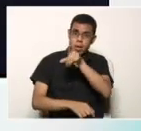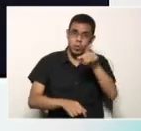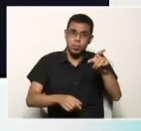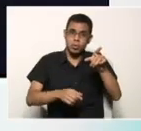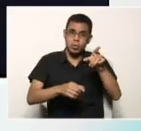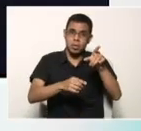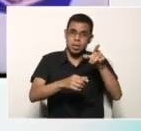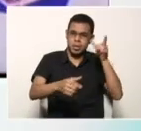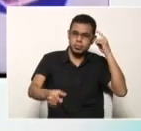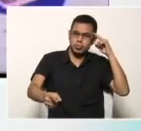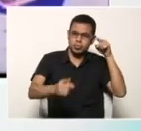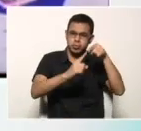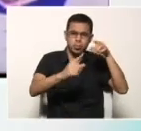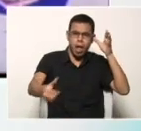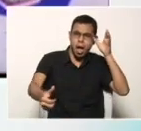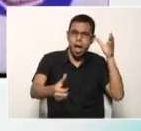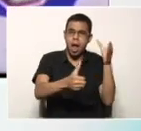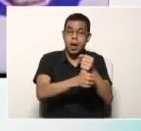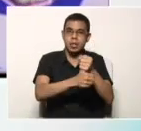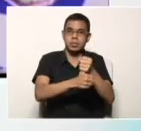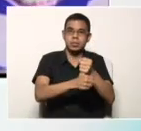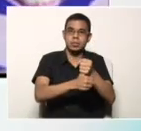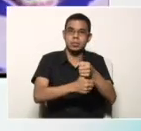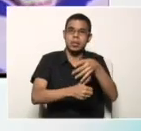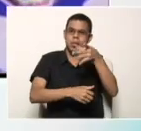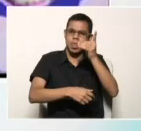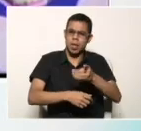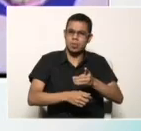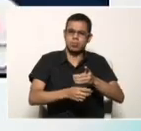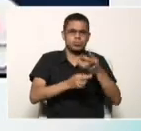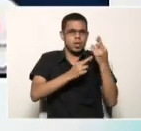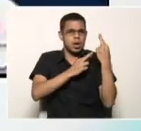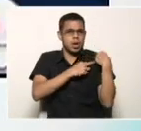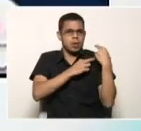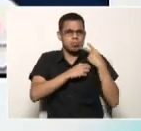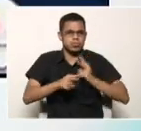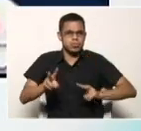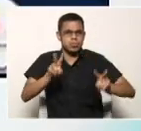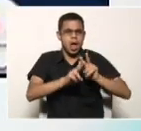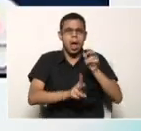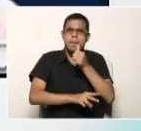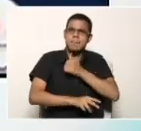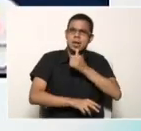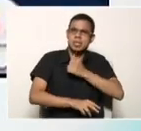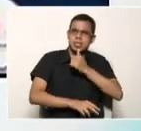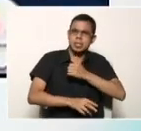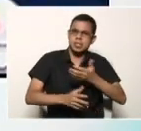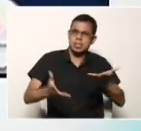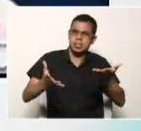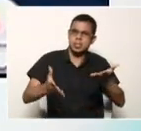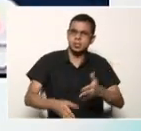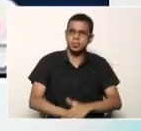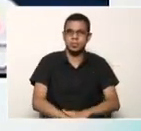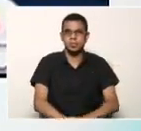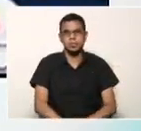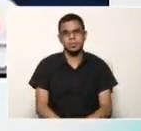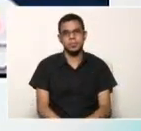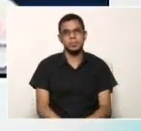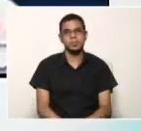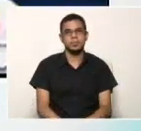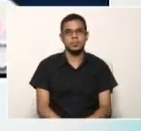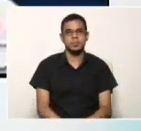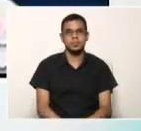que queremos ser en la vida, debemos tener disciplina, perseverancia. Adriana Martínez, Venezuela.